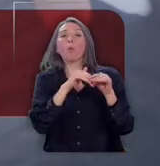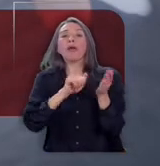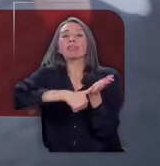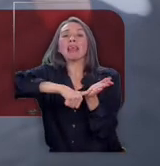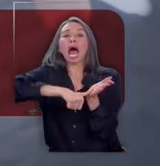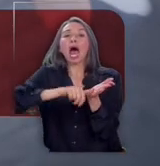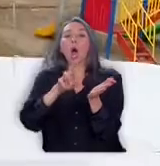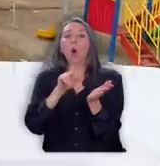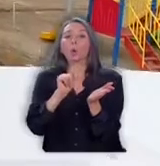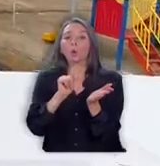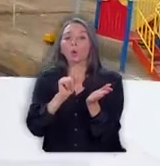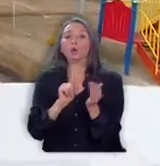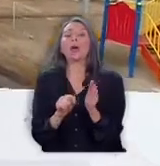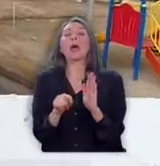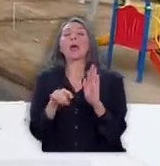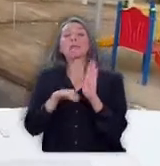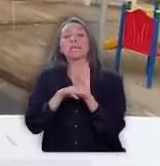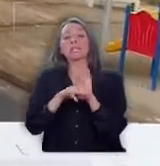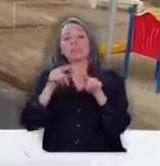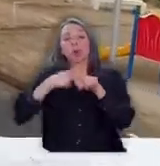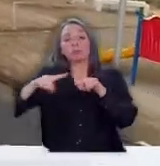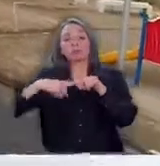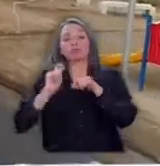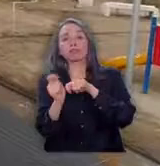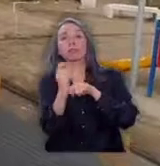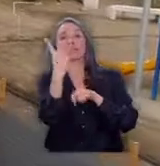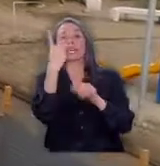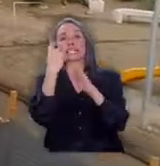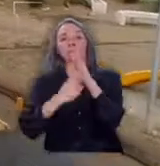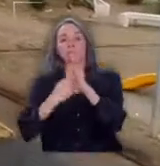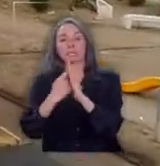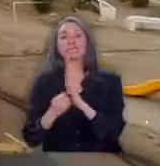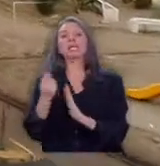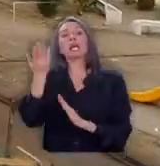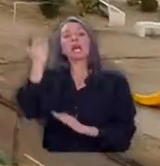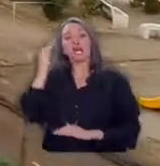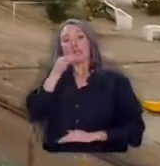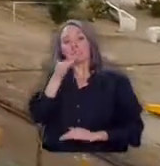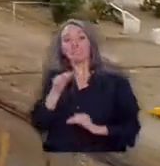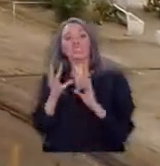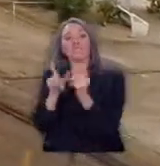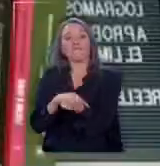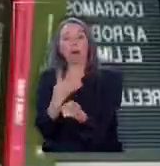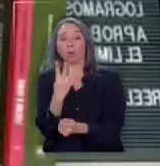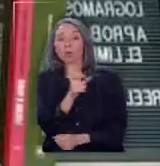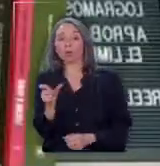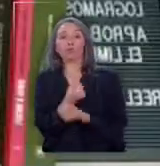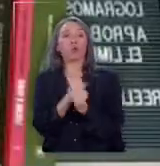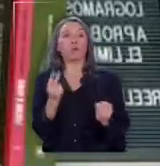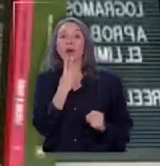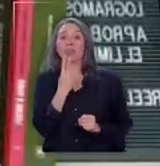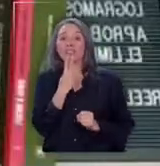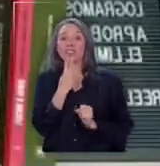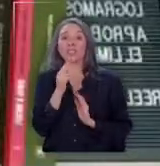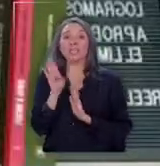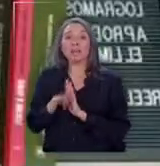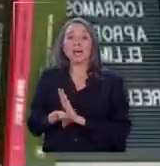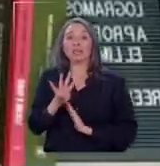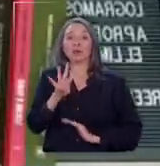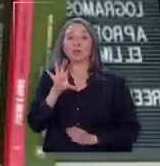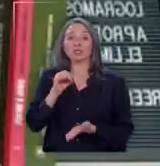una duración mínima de 3 meses hace meses que venimos diciendo que una familia de cuat personas no puede vivir con menos de